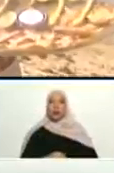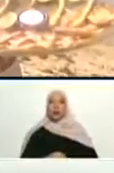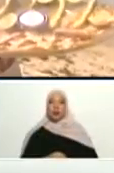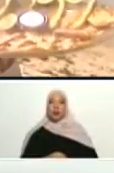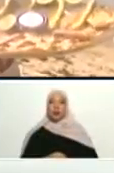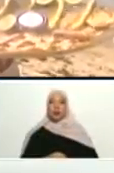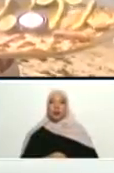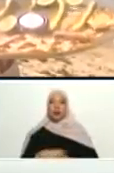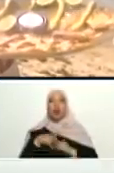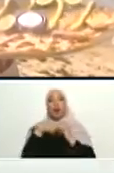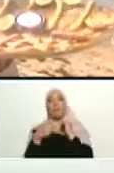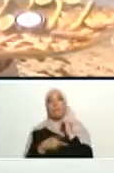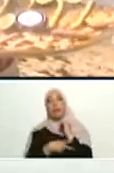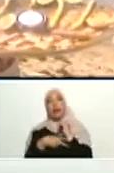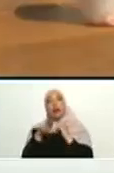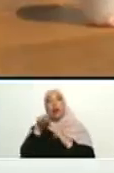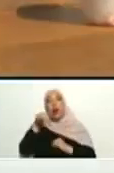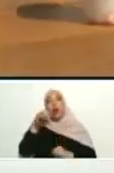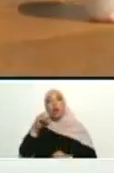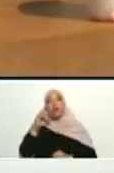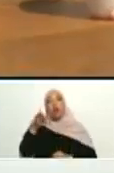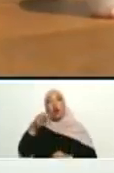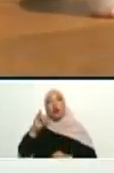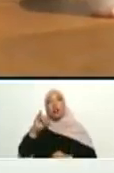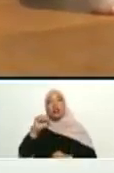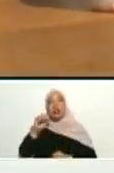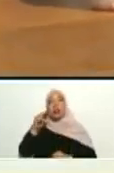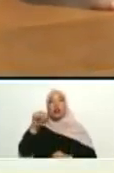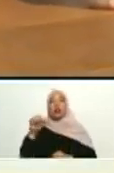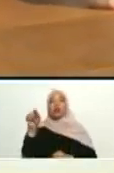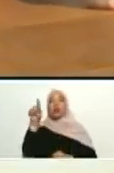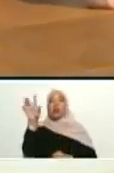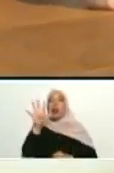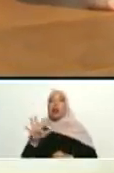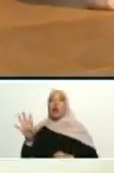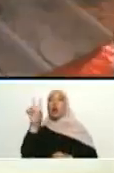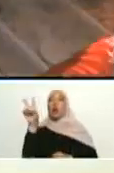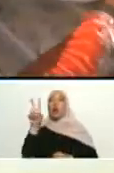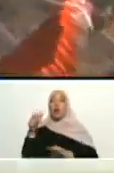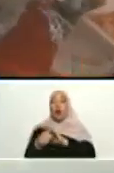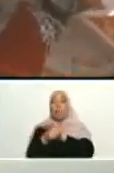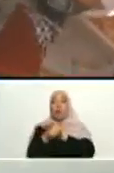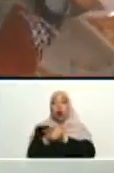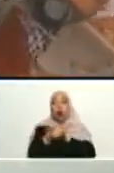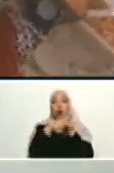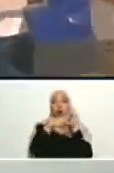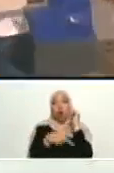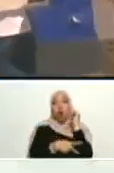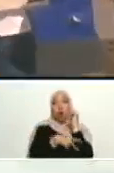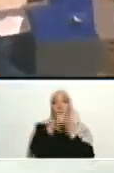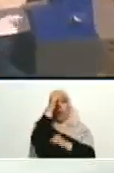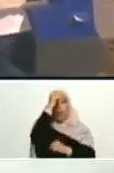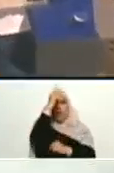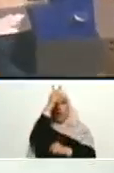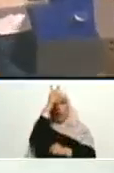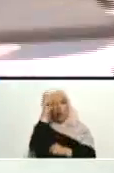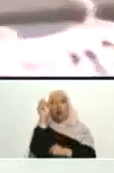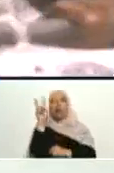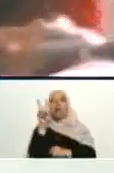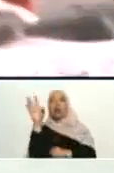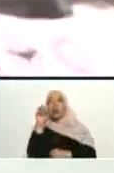Parque Nacional Mochima, Mochima, mira, en el centro occidente, Morrocoy, en el oriente del